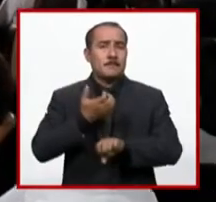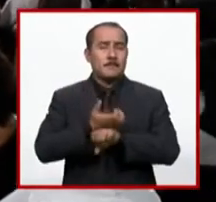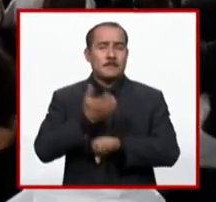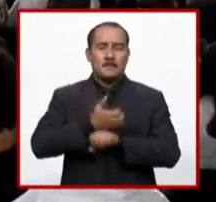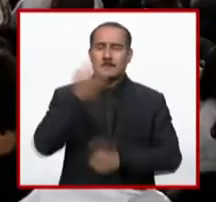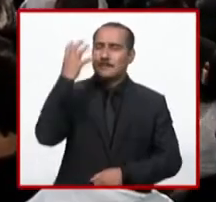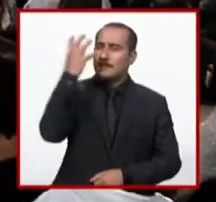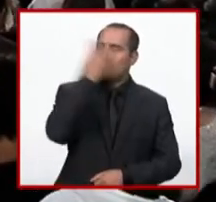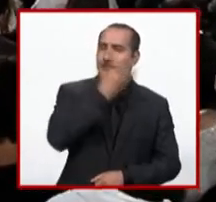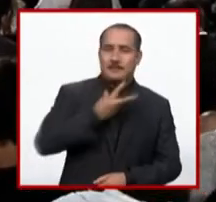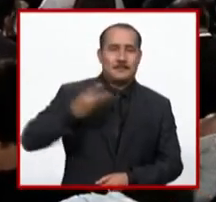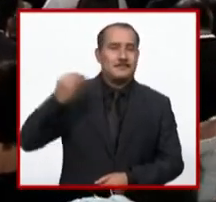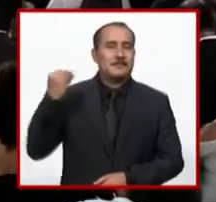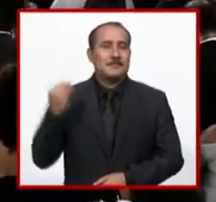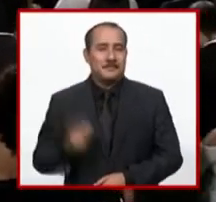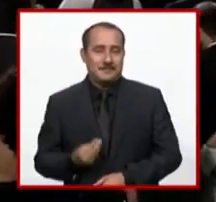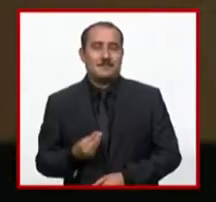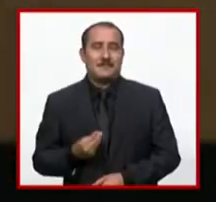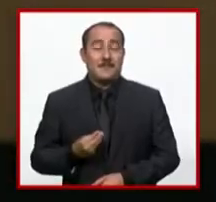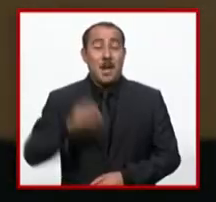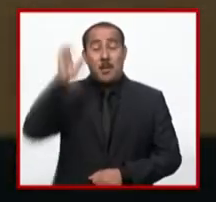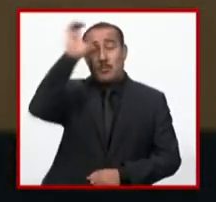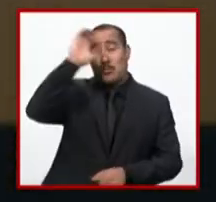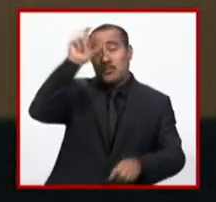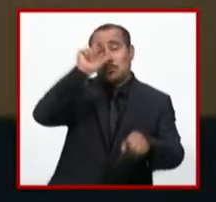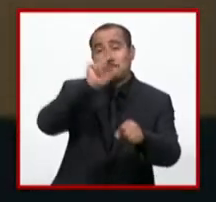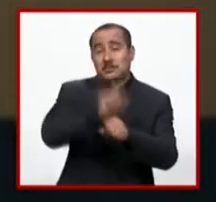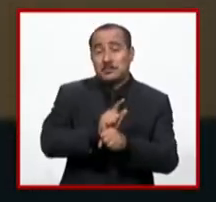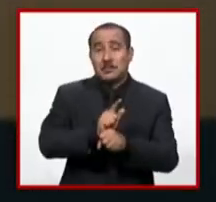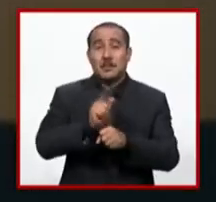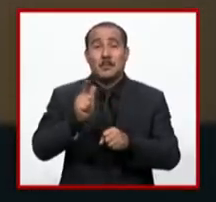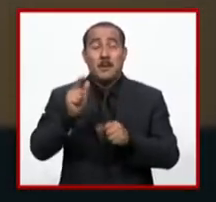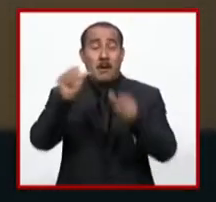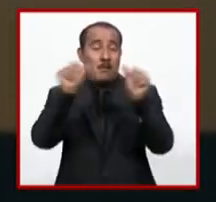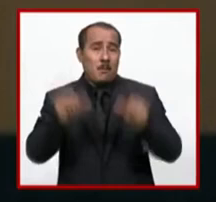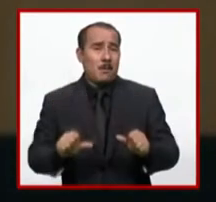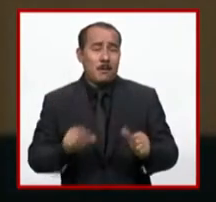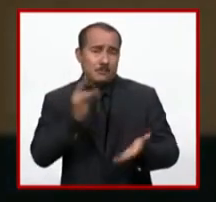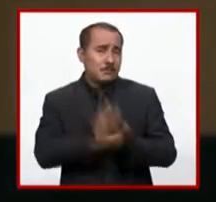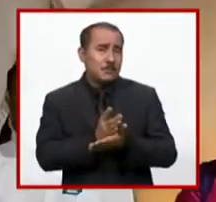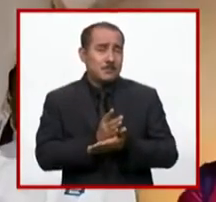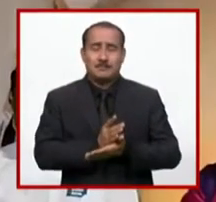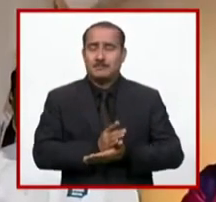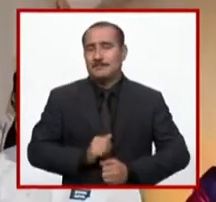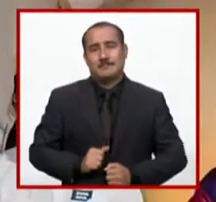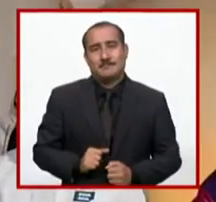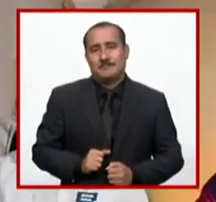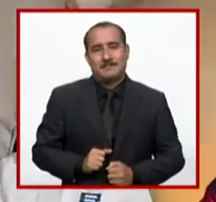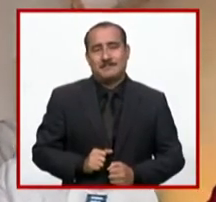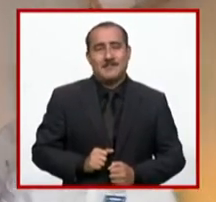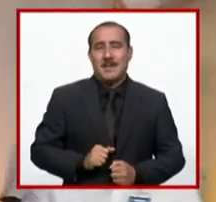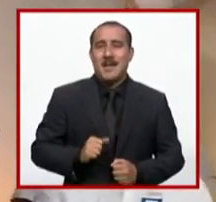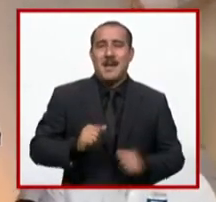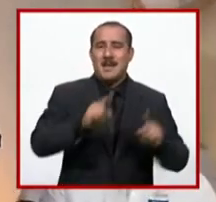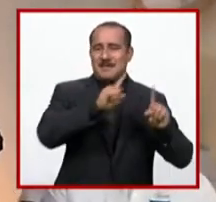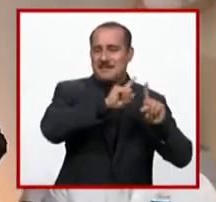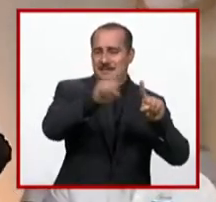pintoresco, y no solo por nuestra cultura y nuestro arte, sino por nuestra